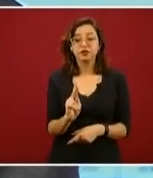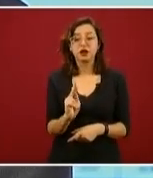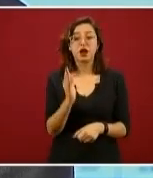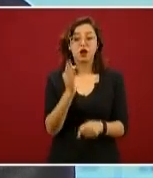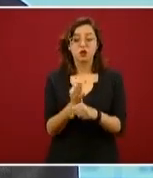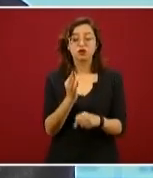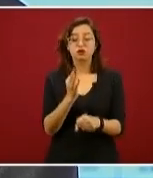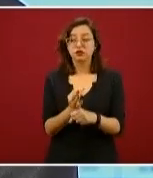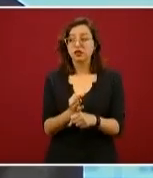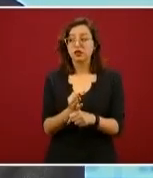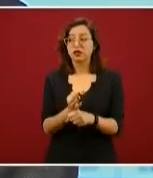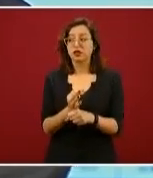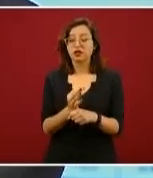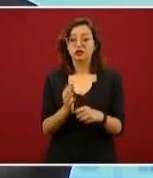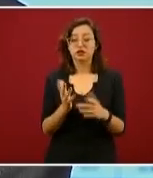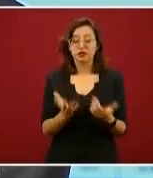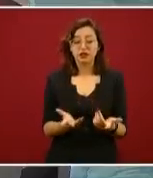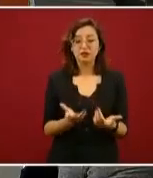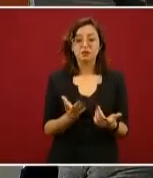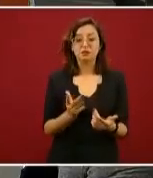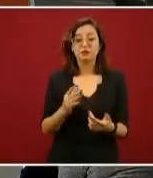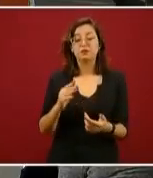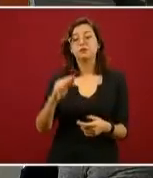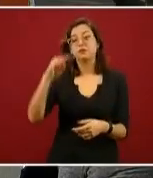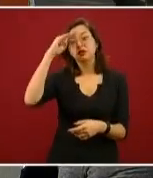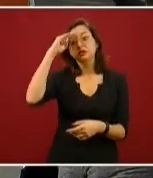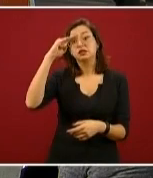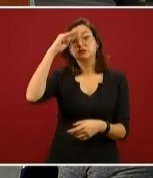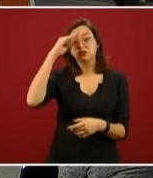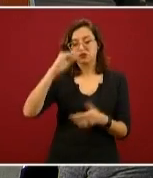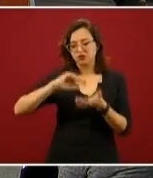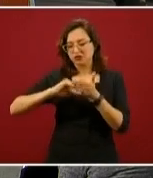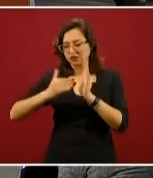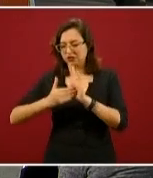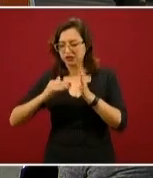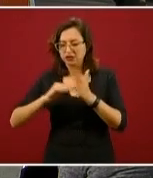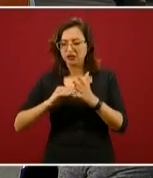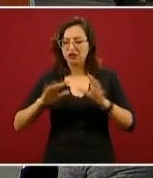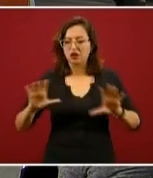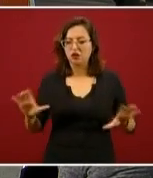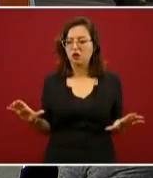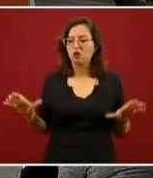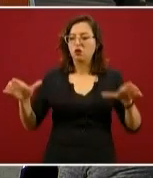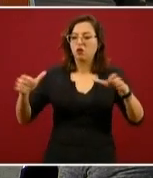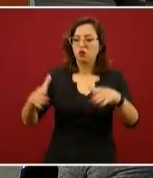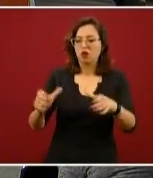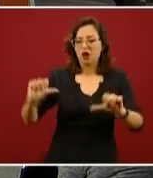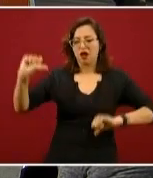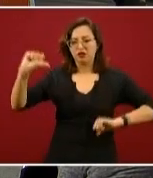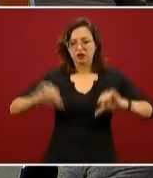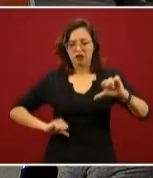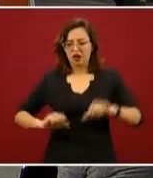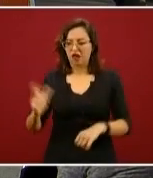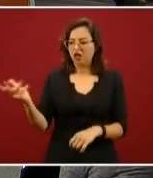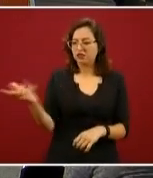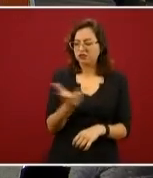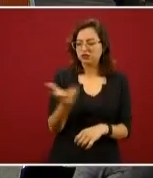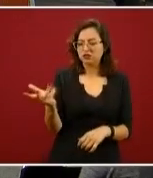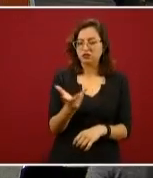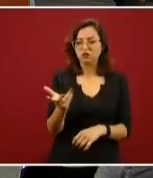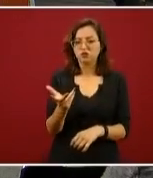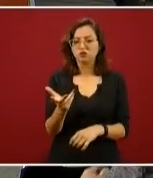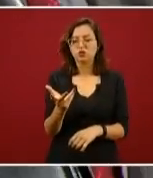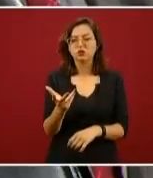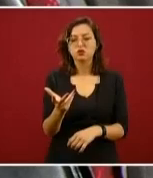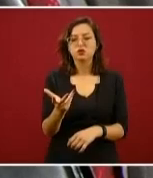momento donde podemos tener una mayor contribución con estrategias colectivas, estrategias masivas, que corresponden